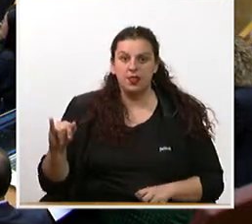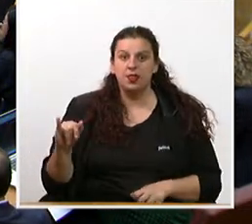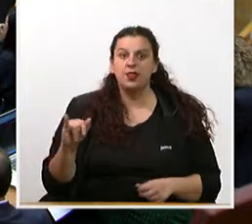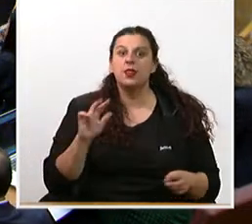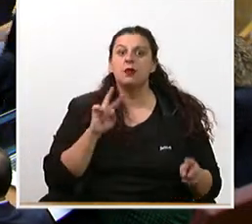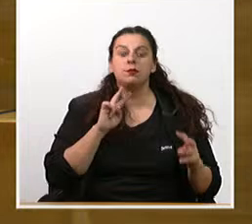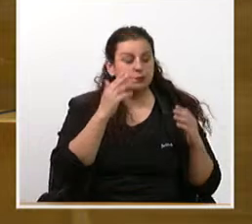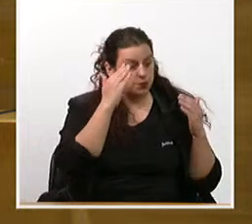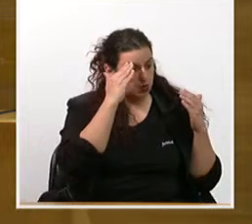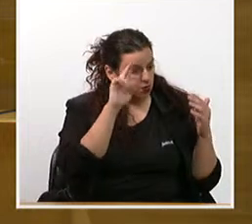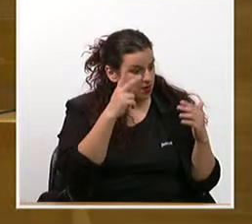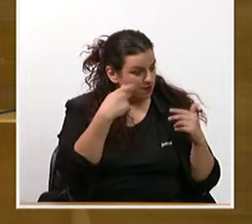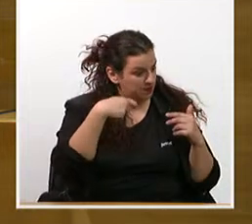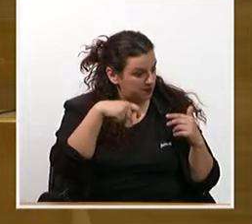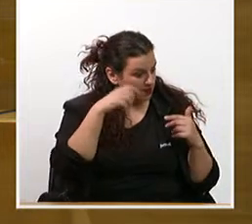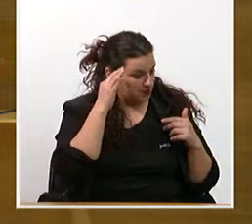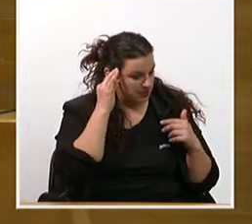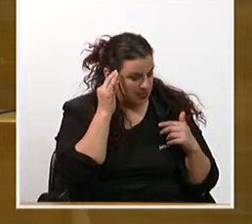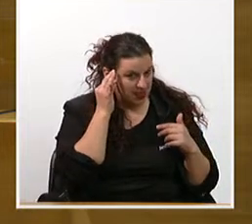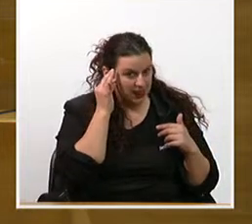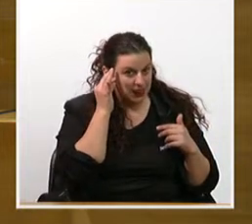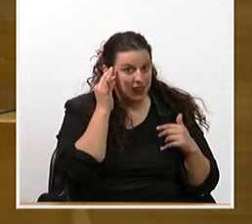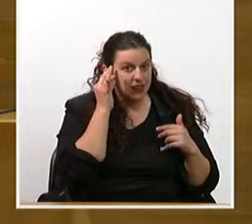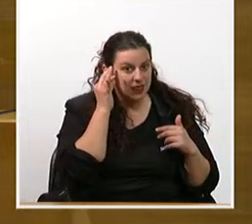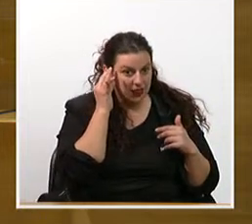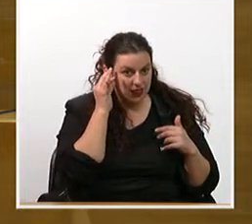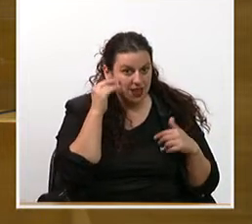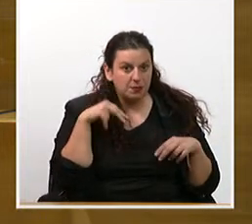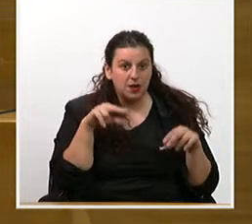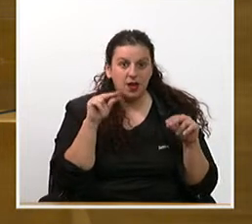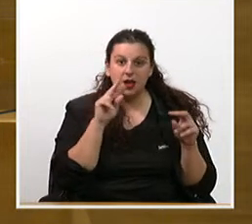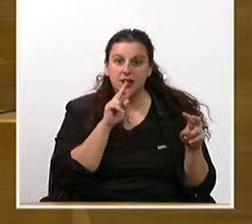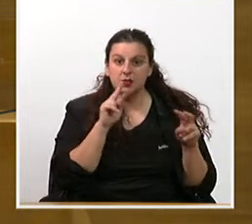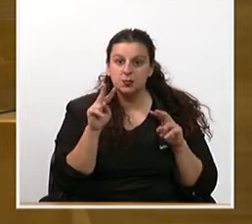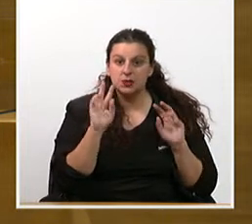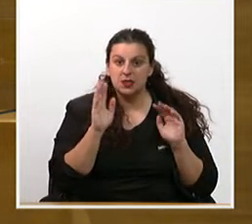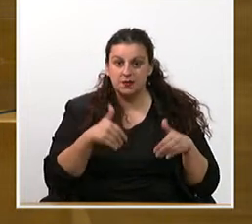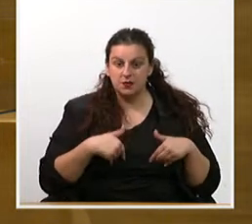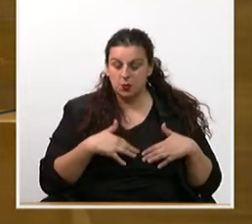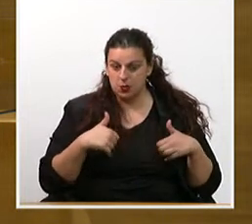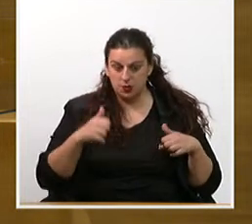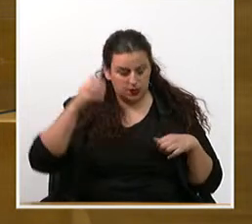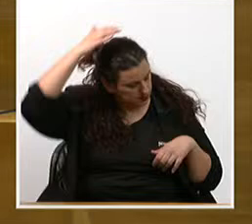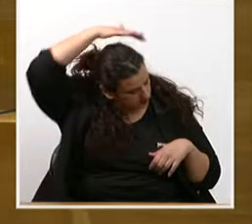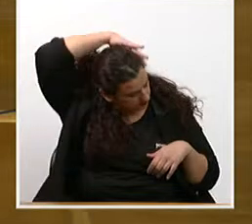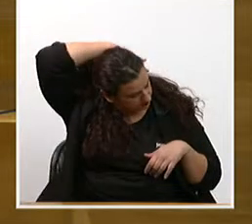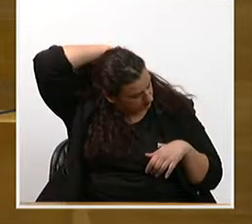honorable vicepresidenta para finalizar la respuesta Como usted